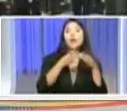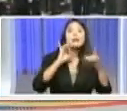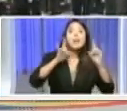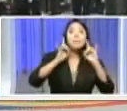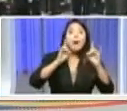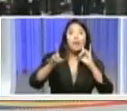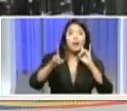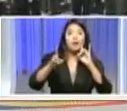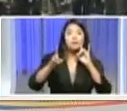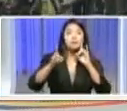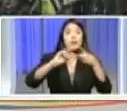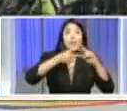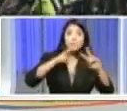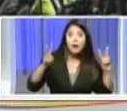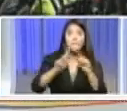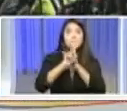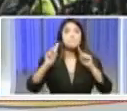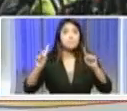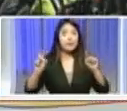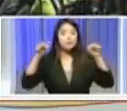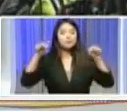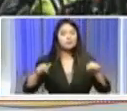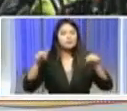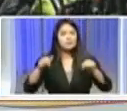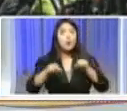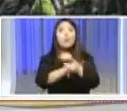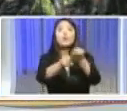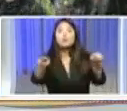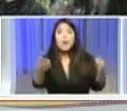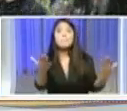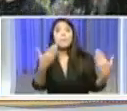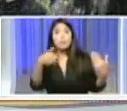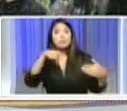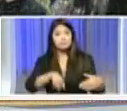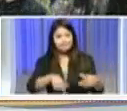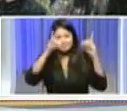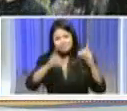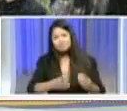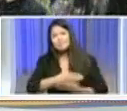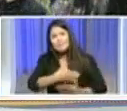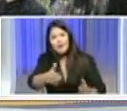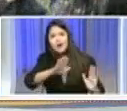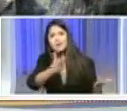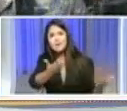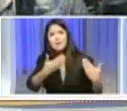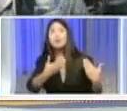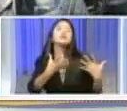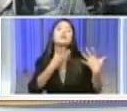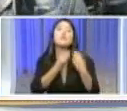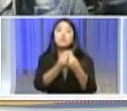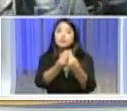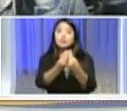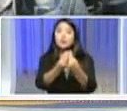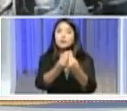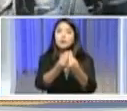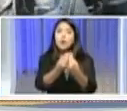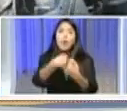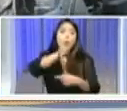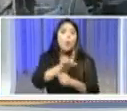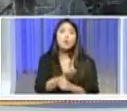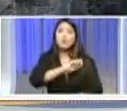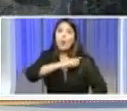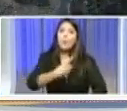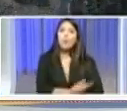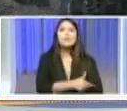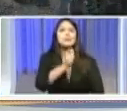funcionar. Pero todo esto funciona si ustedes me apoyan decididamente y vamos juntos, un solo poder, el